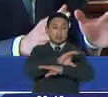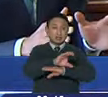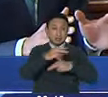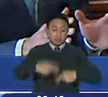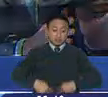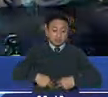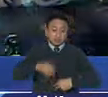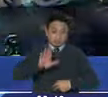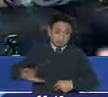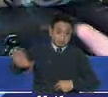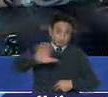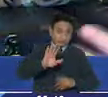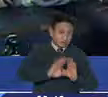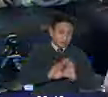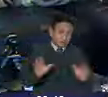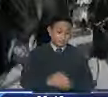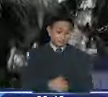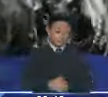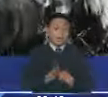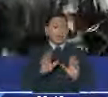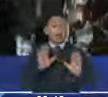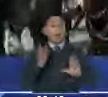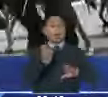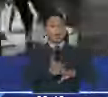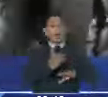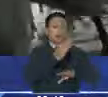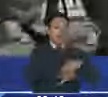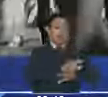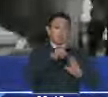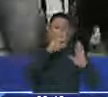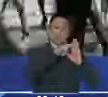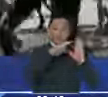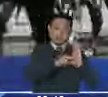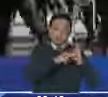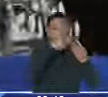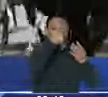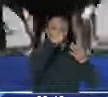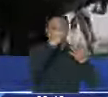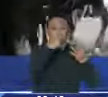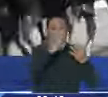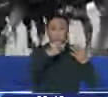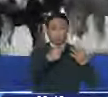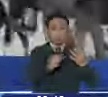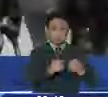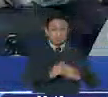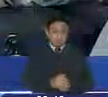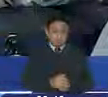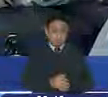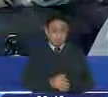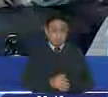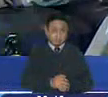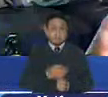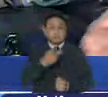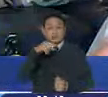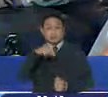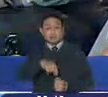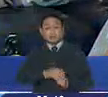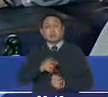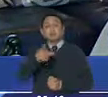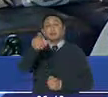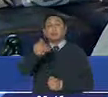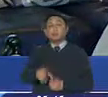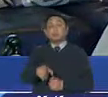estos sectores? Siempre y cuando cumpla con todas las calificaciones del caso, ¿no? Y al mismo tiempo poder dotar